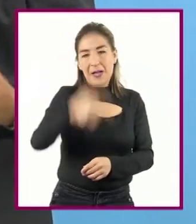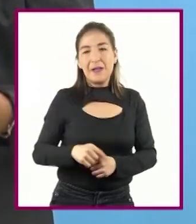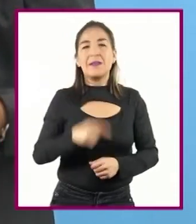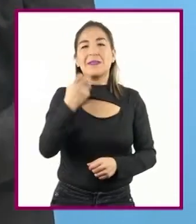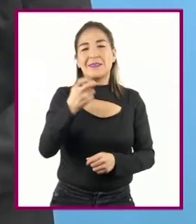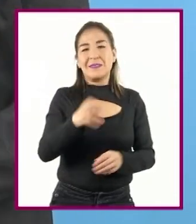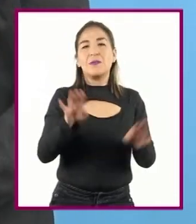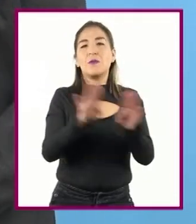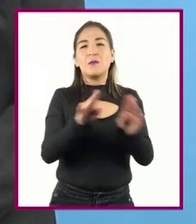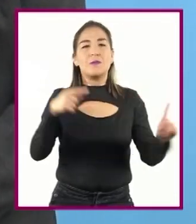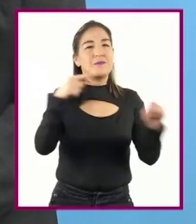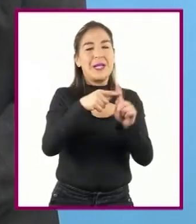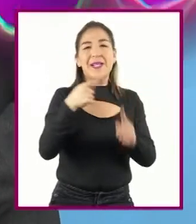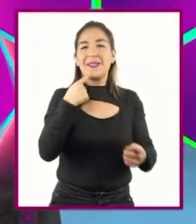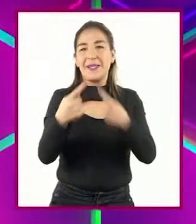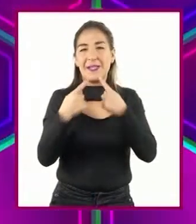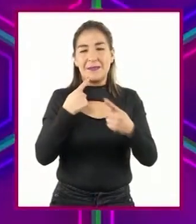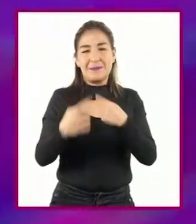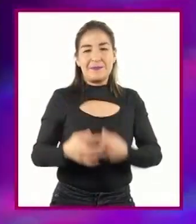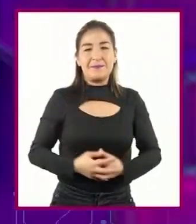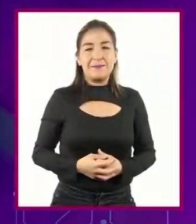para establecer el diálogo.